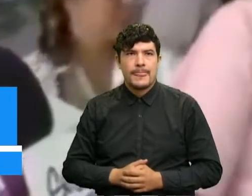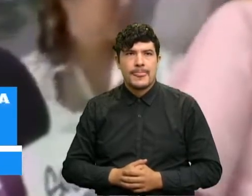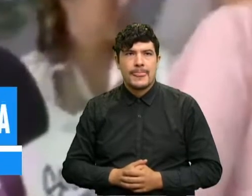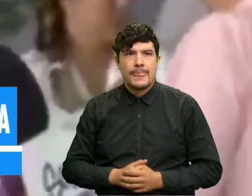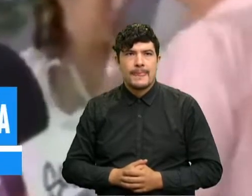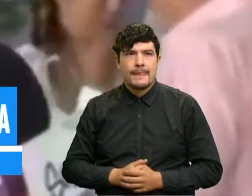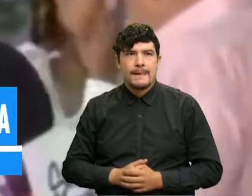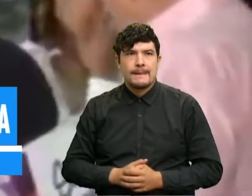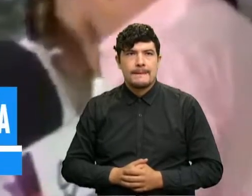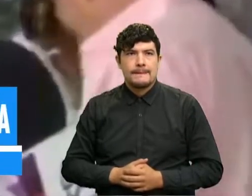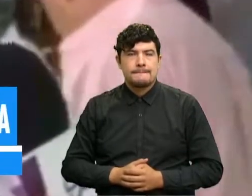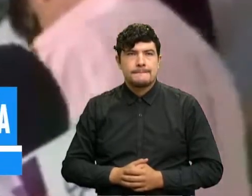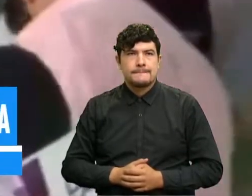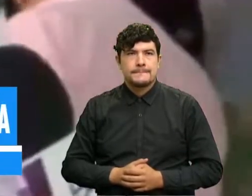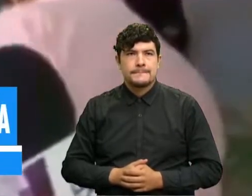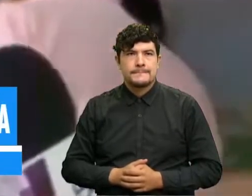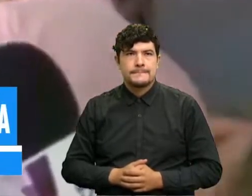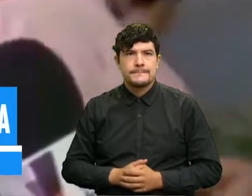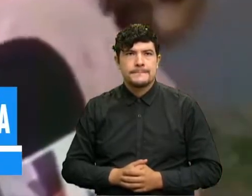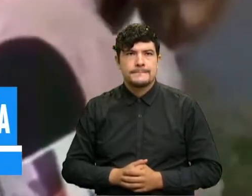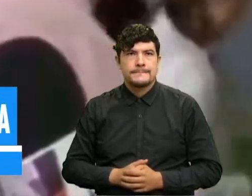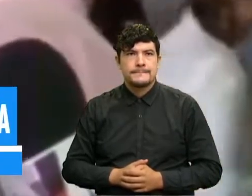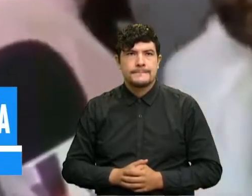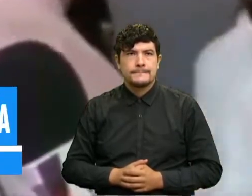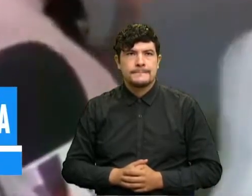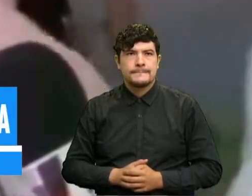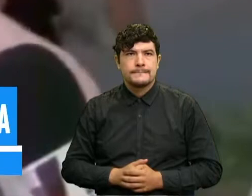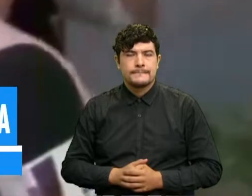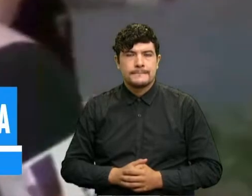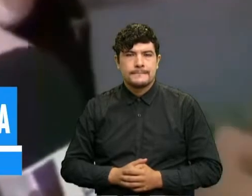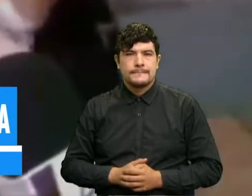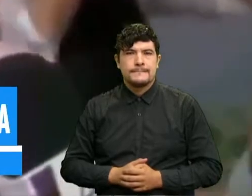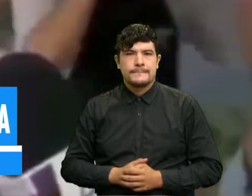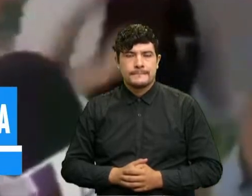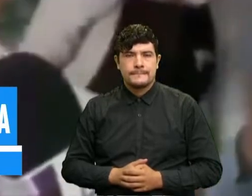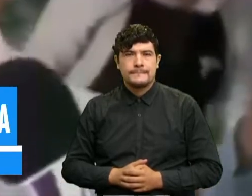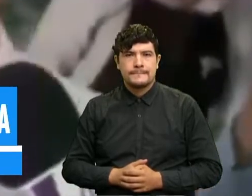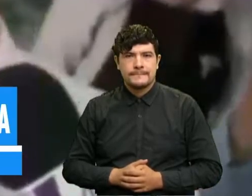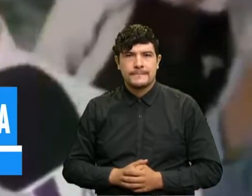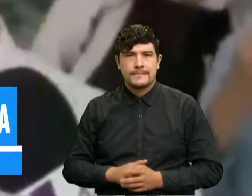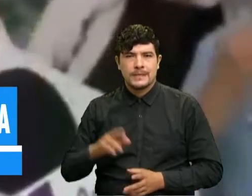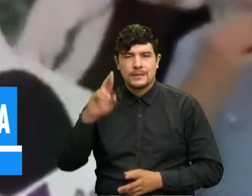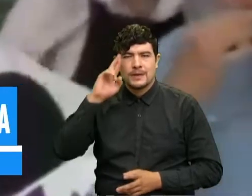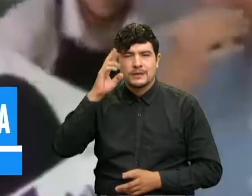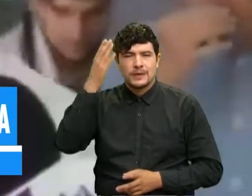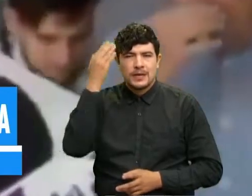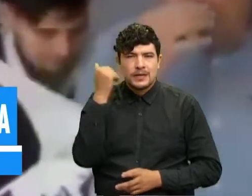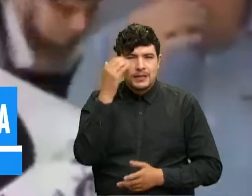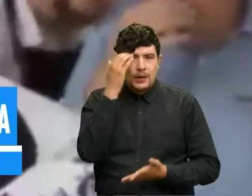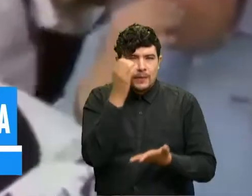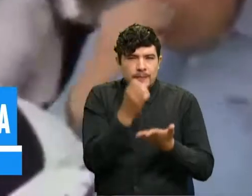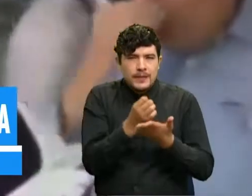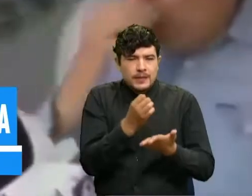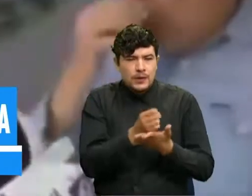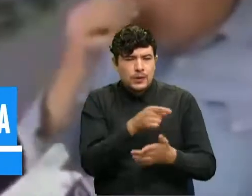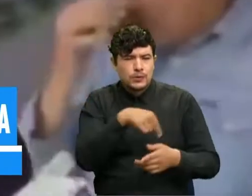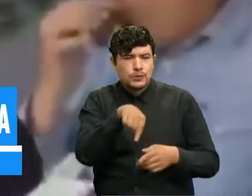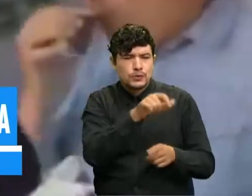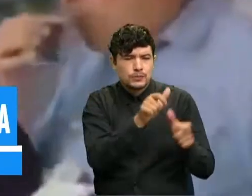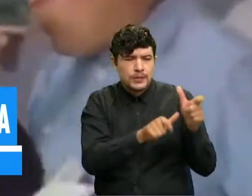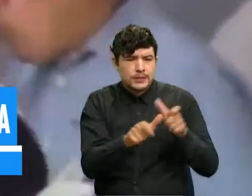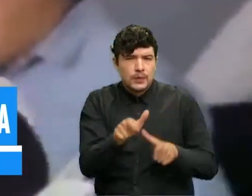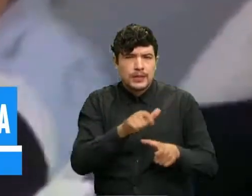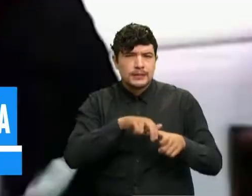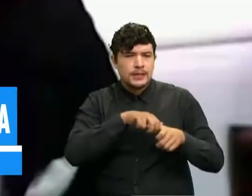motociclistas son mototaxistas como eliminar el parrillero con esas medidas en nuestra opinión radicales y arbitrarias esas medidas